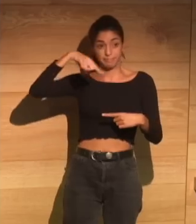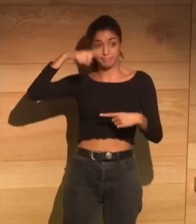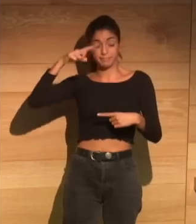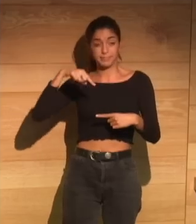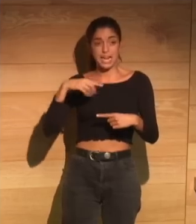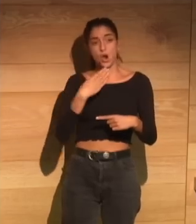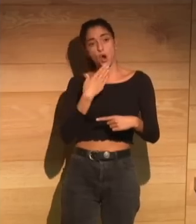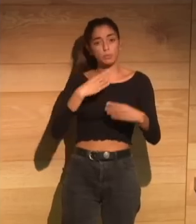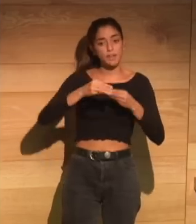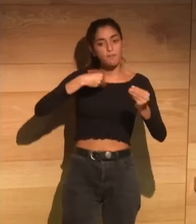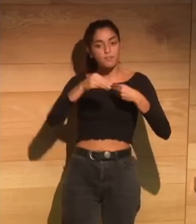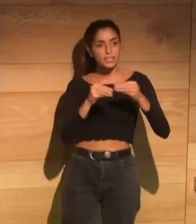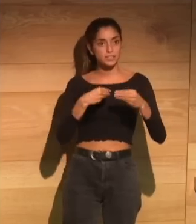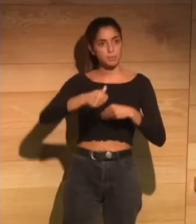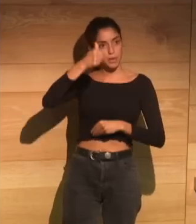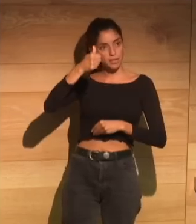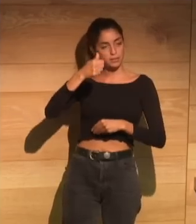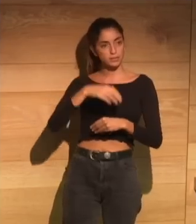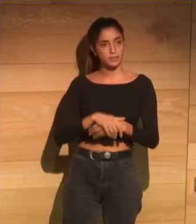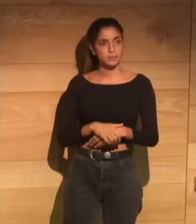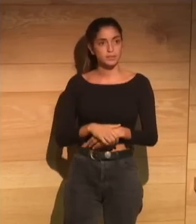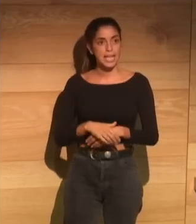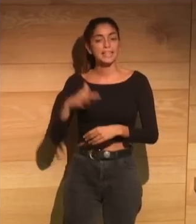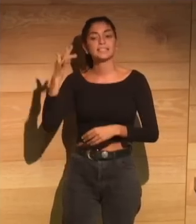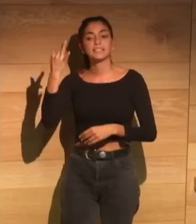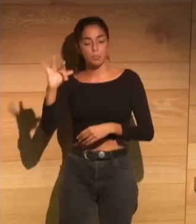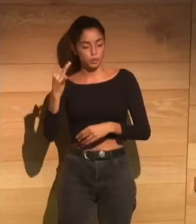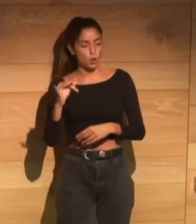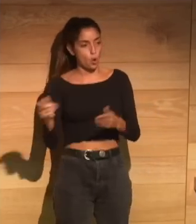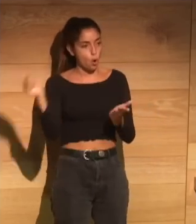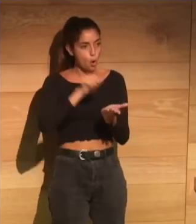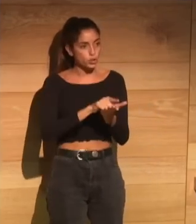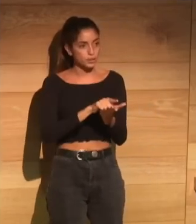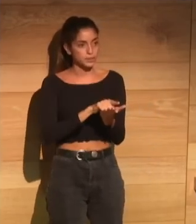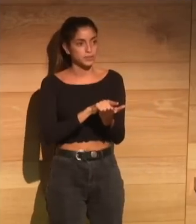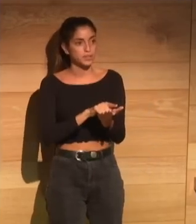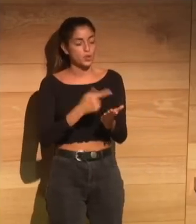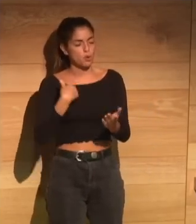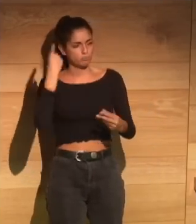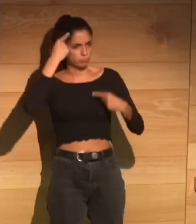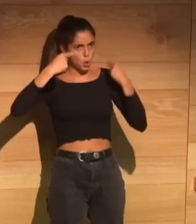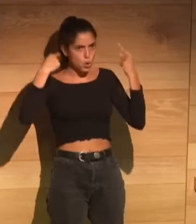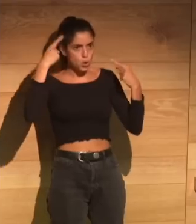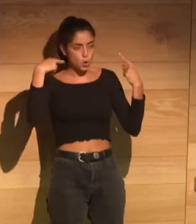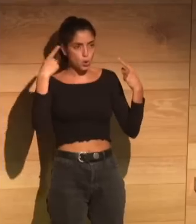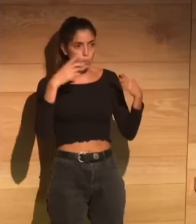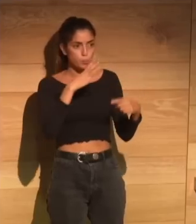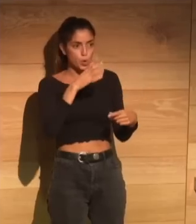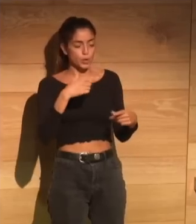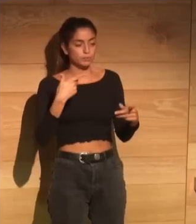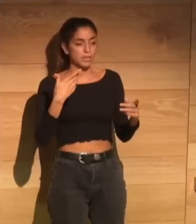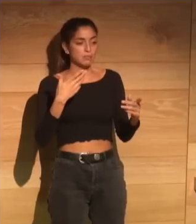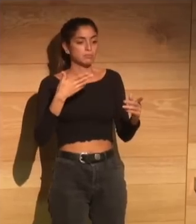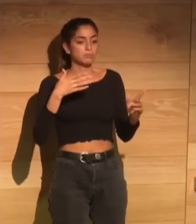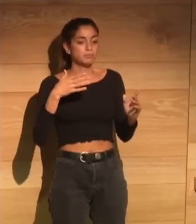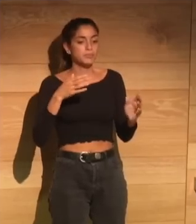elástico! ¿Se puede hacer con otras cosas? El traumatropo. Sí. Que me he quedado muy loco porque me he buscado las traducciones de por qué se llaman esto